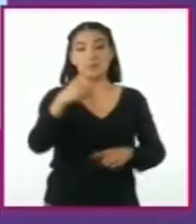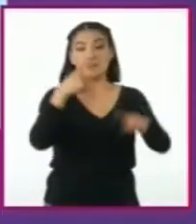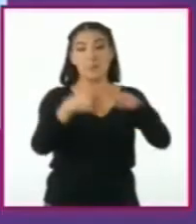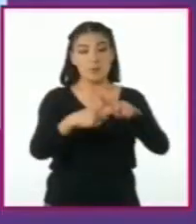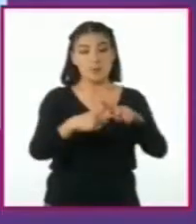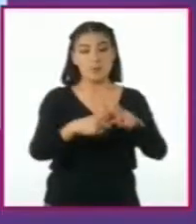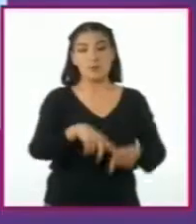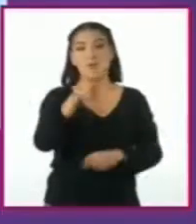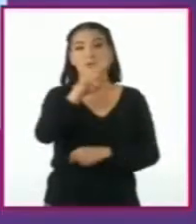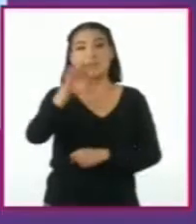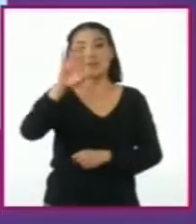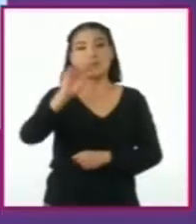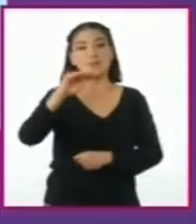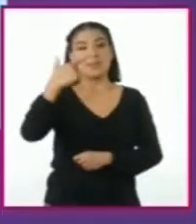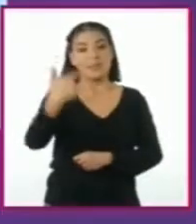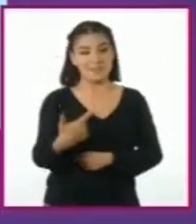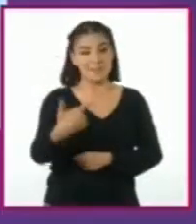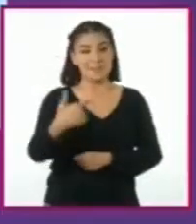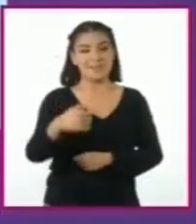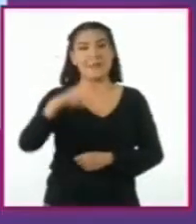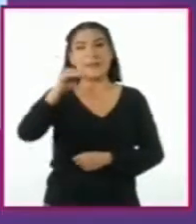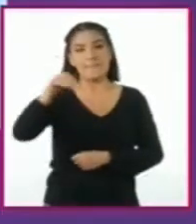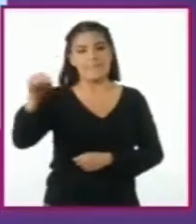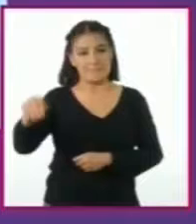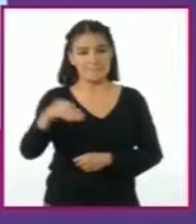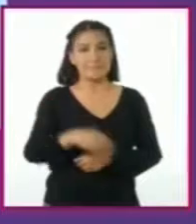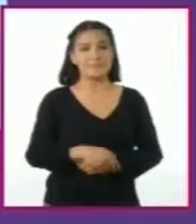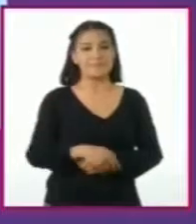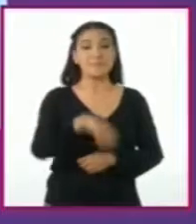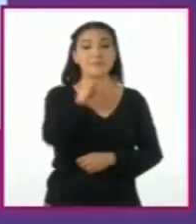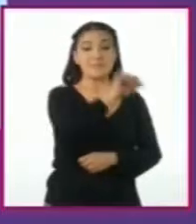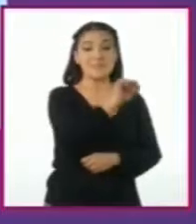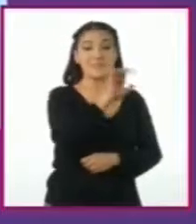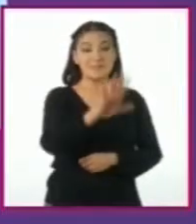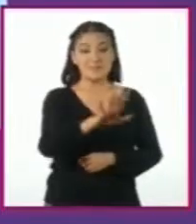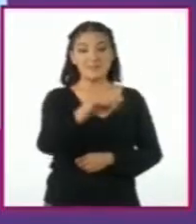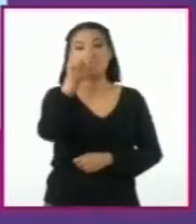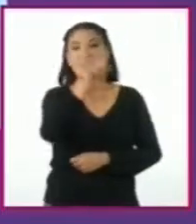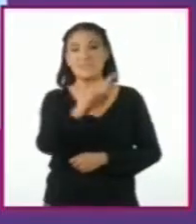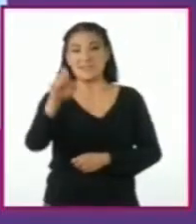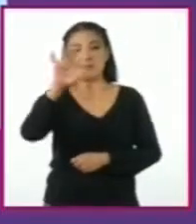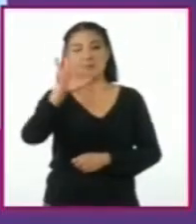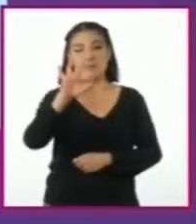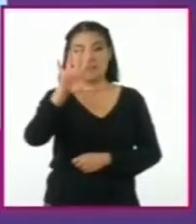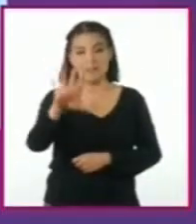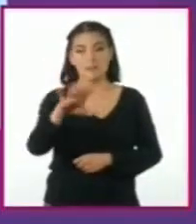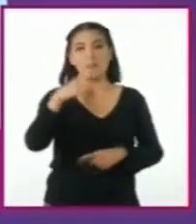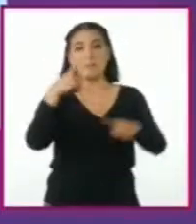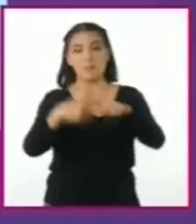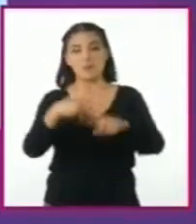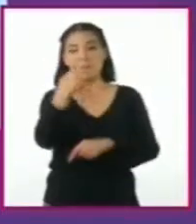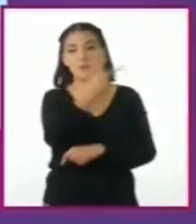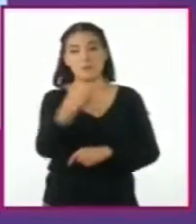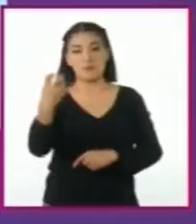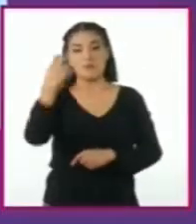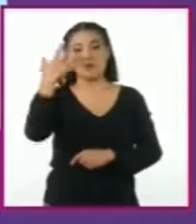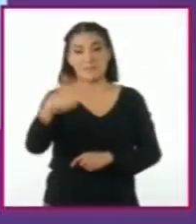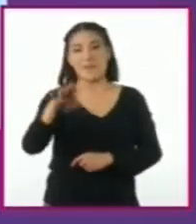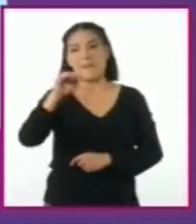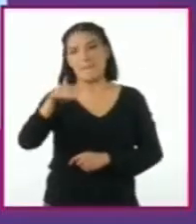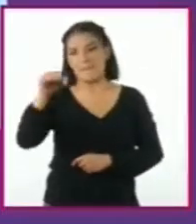por 297 milímetros. A5, 148 por 210